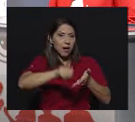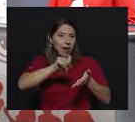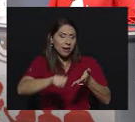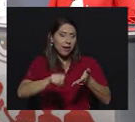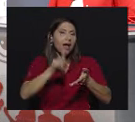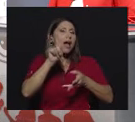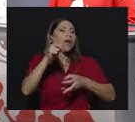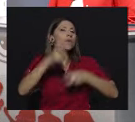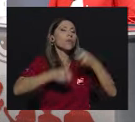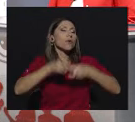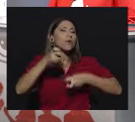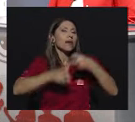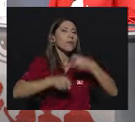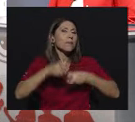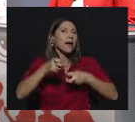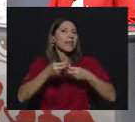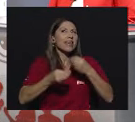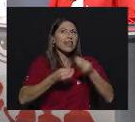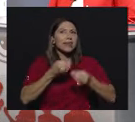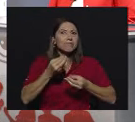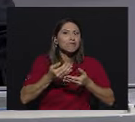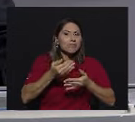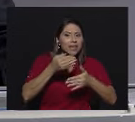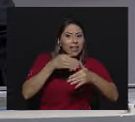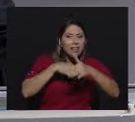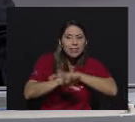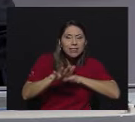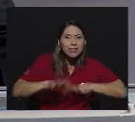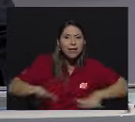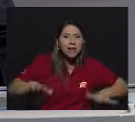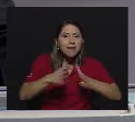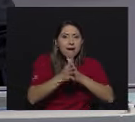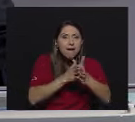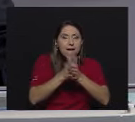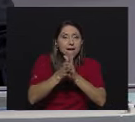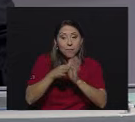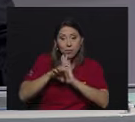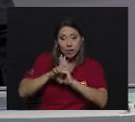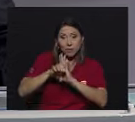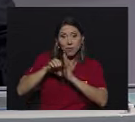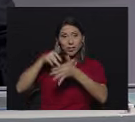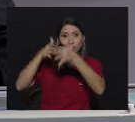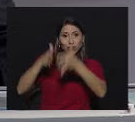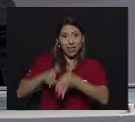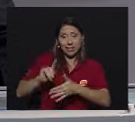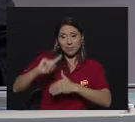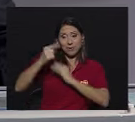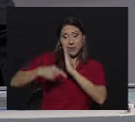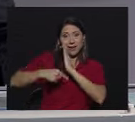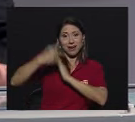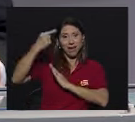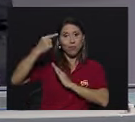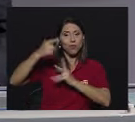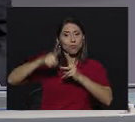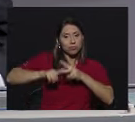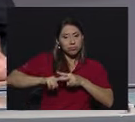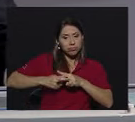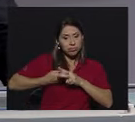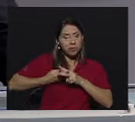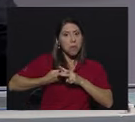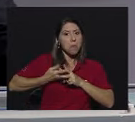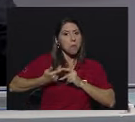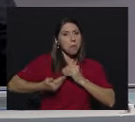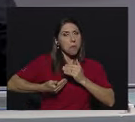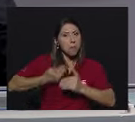señalábamos incluso un problema de eficiencia interna, y es que los estudiantes arrancan en primer grado en un